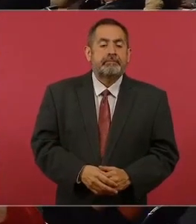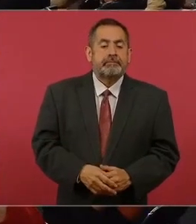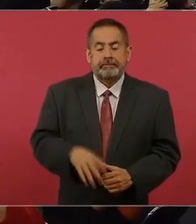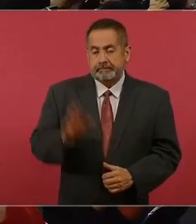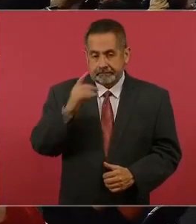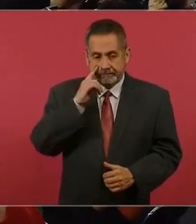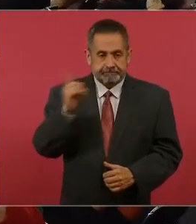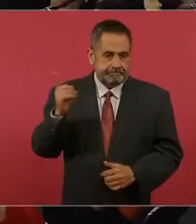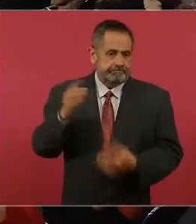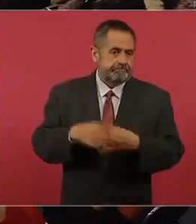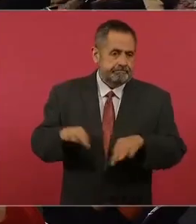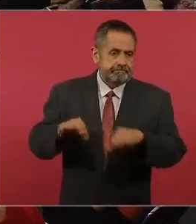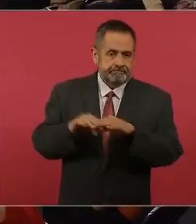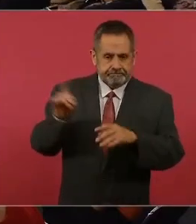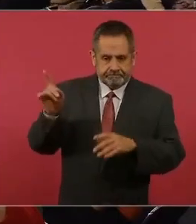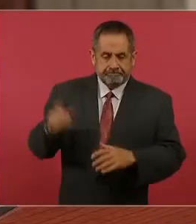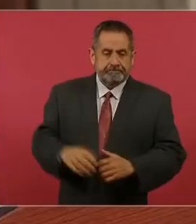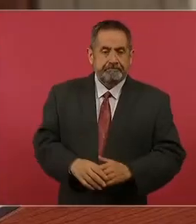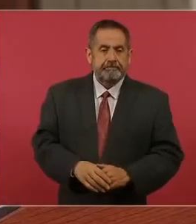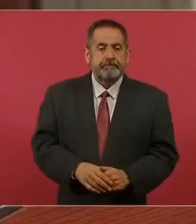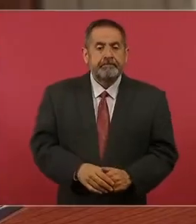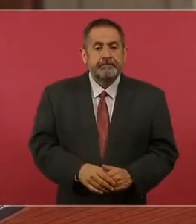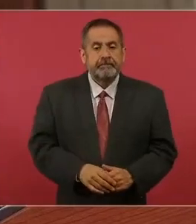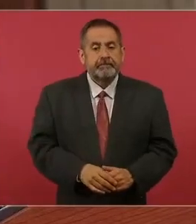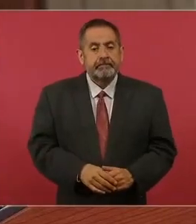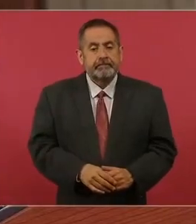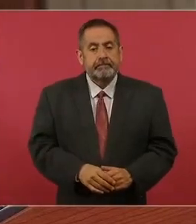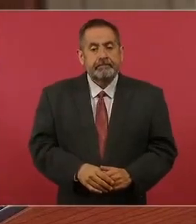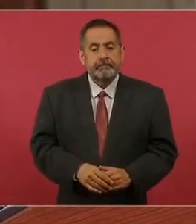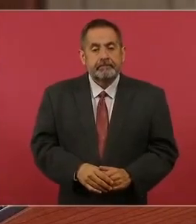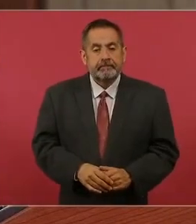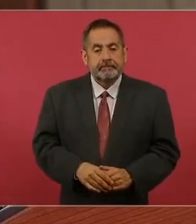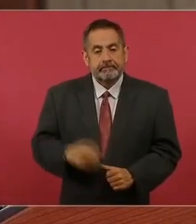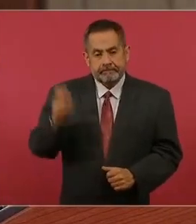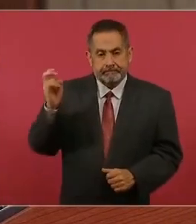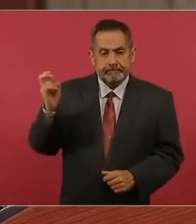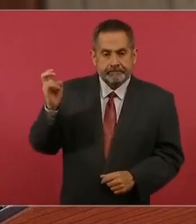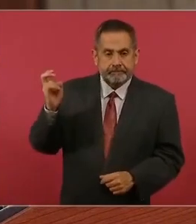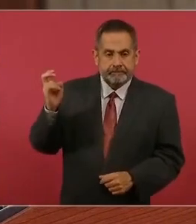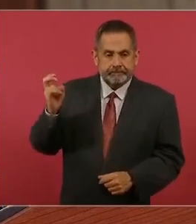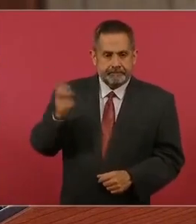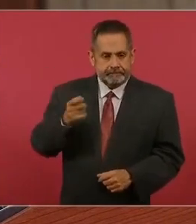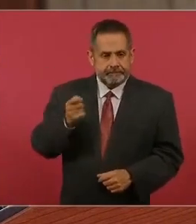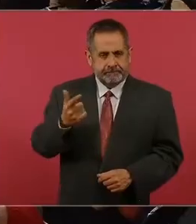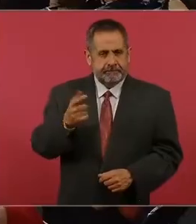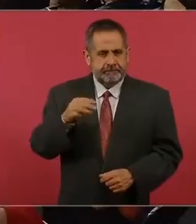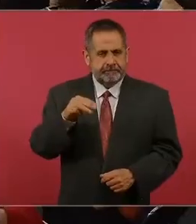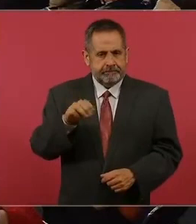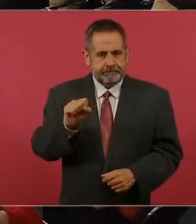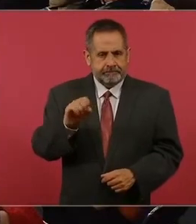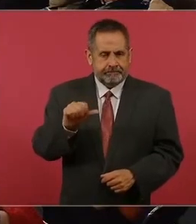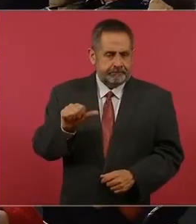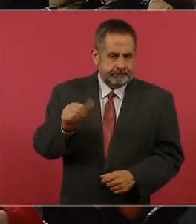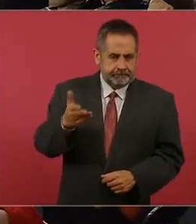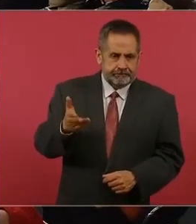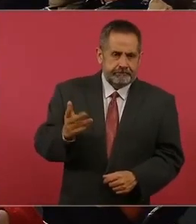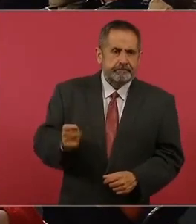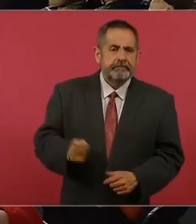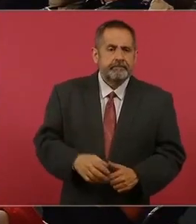Bueno, esto es importante. Adelante. Y esta es la mesa.